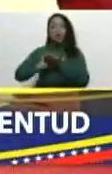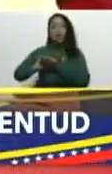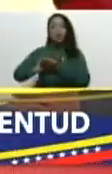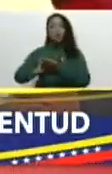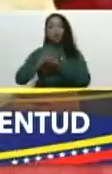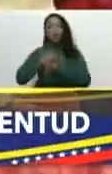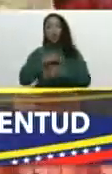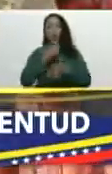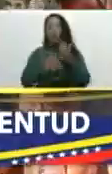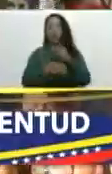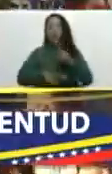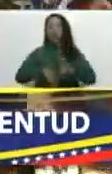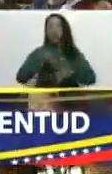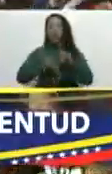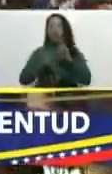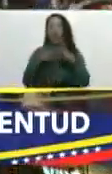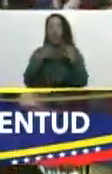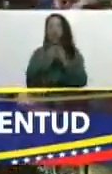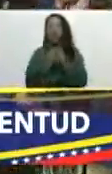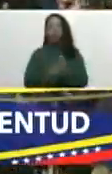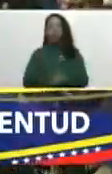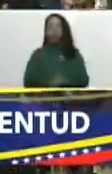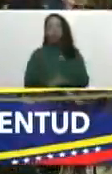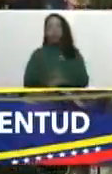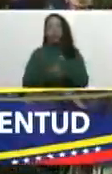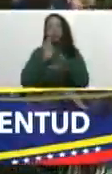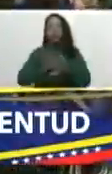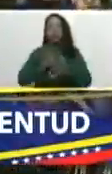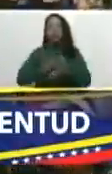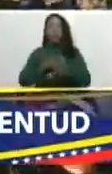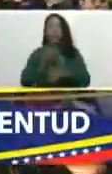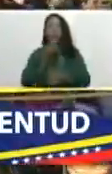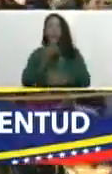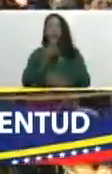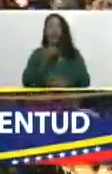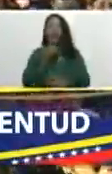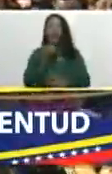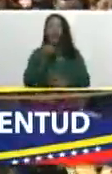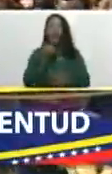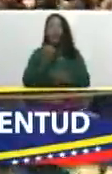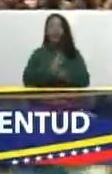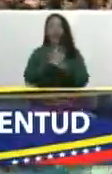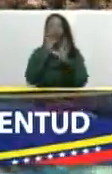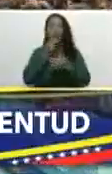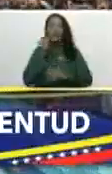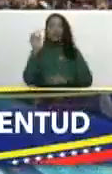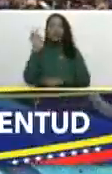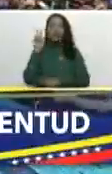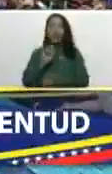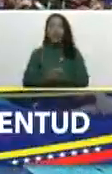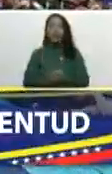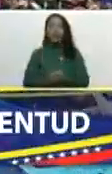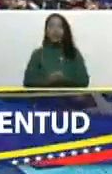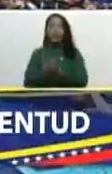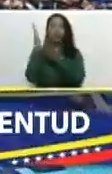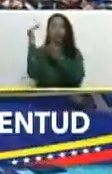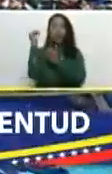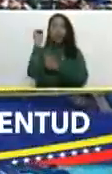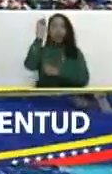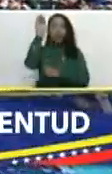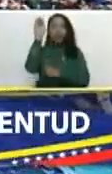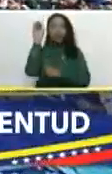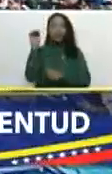a construir en conjunto. Porque si algo define a la juventud venezolana es la esperanza.